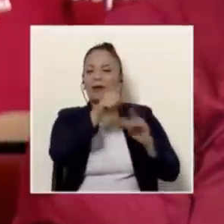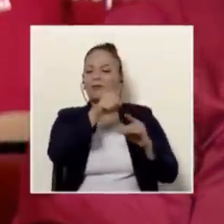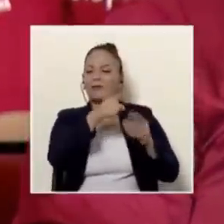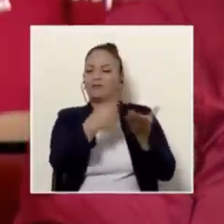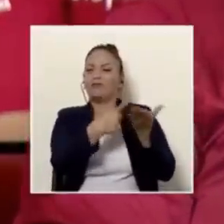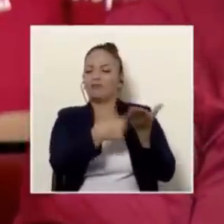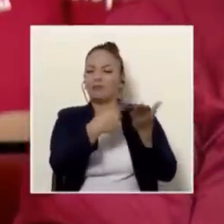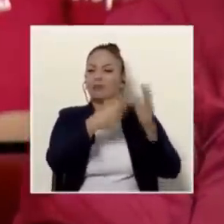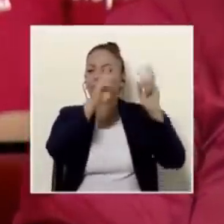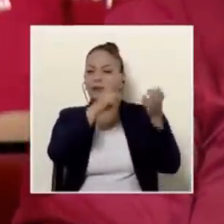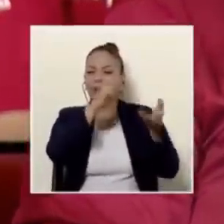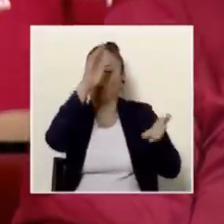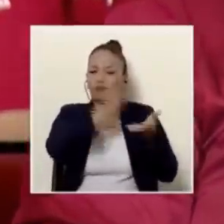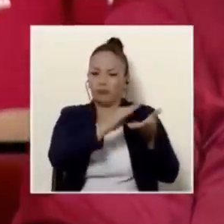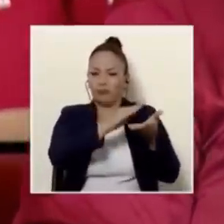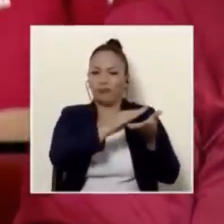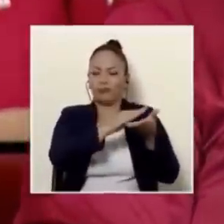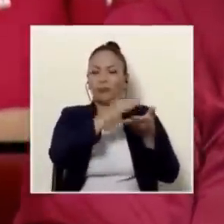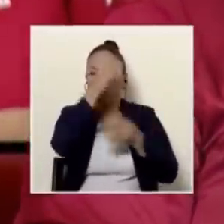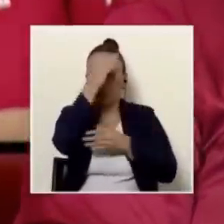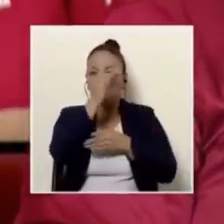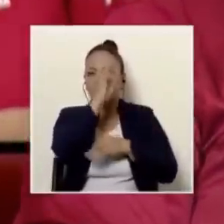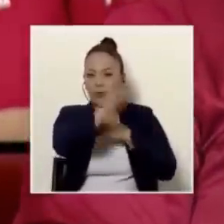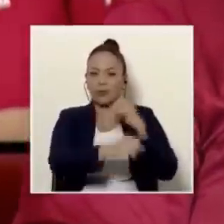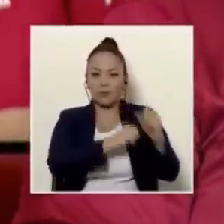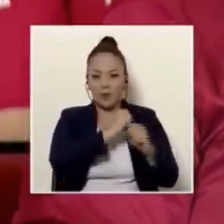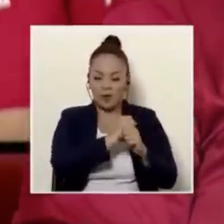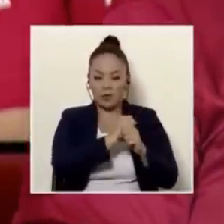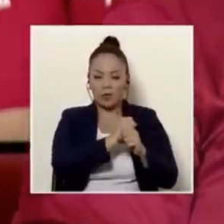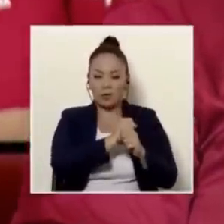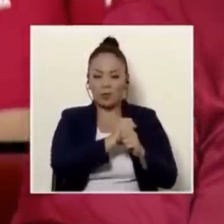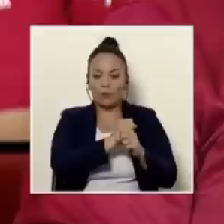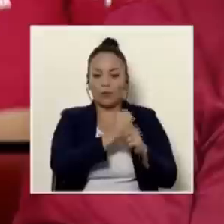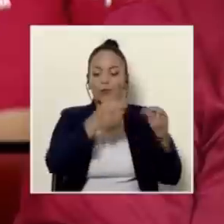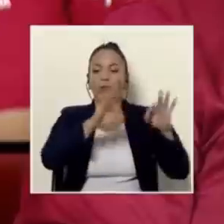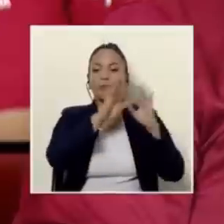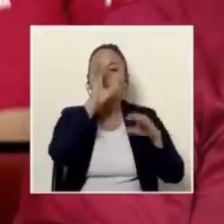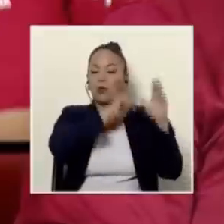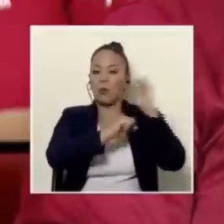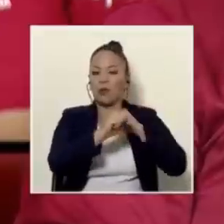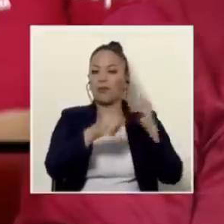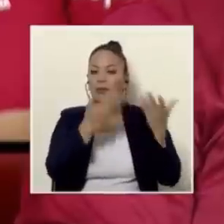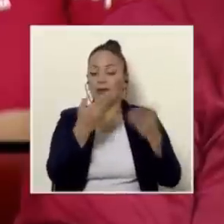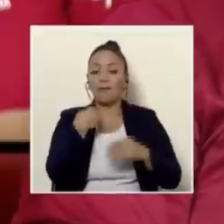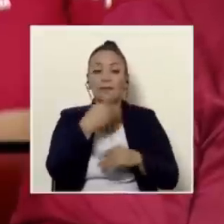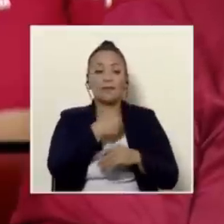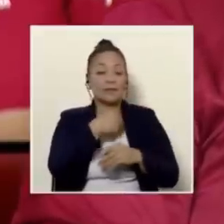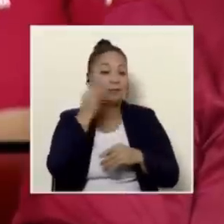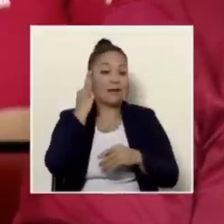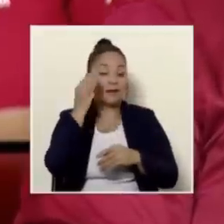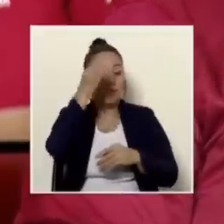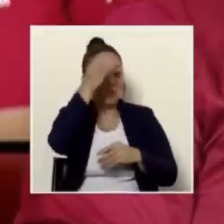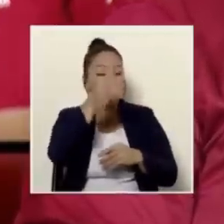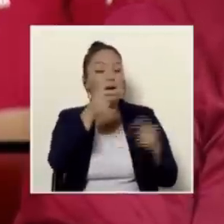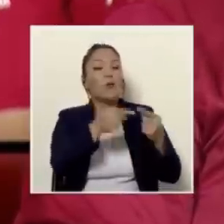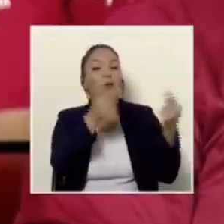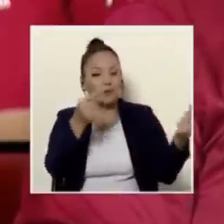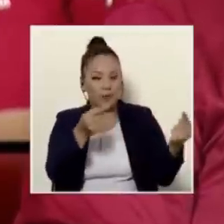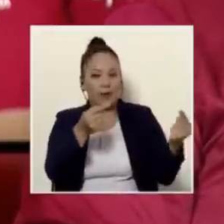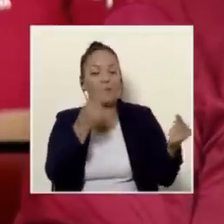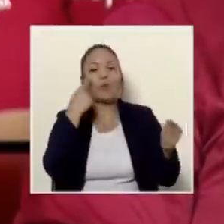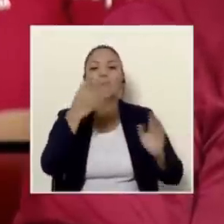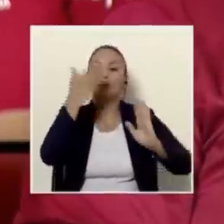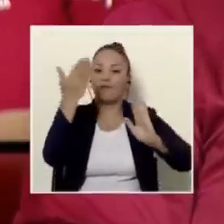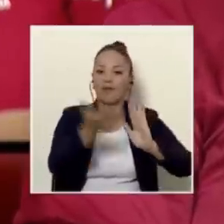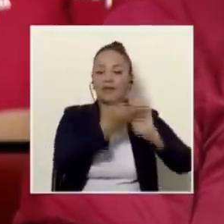del presupuesto de Cultura para el próximo año. Debe tomarse en cuenta que incluso la ministra de Cultura está en contra por